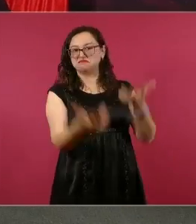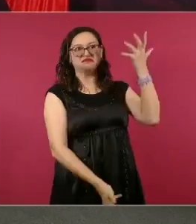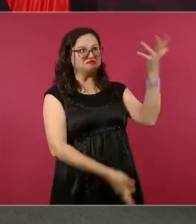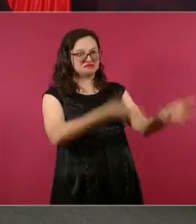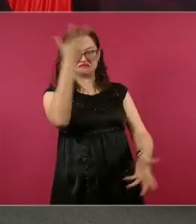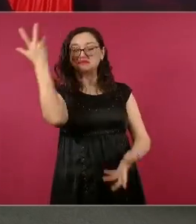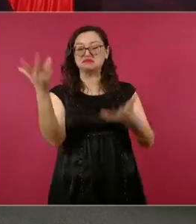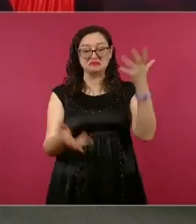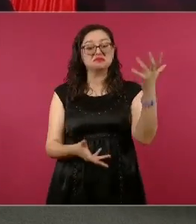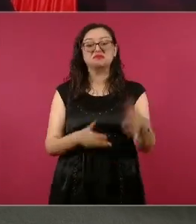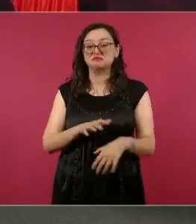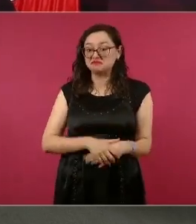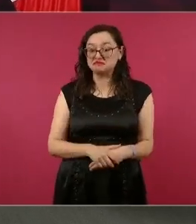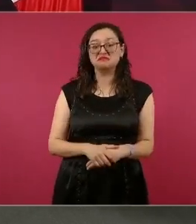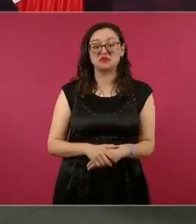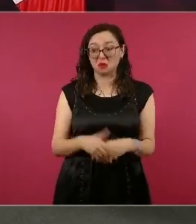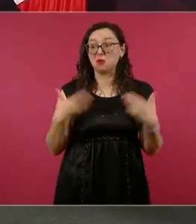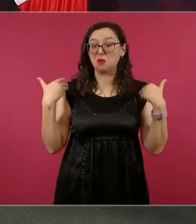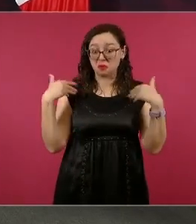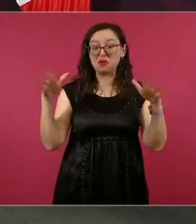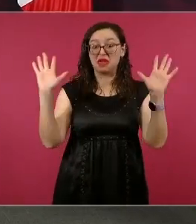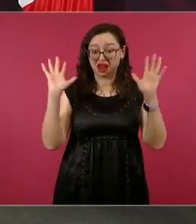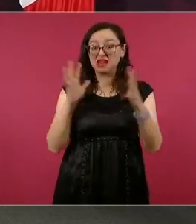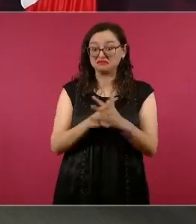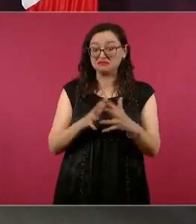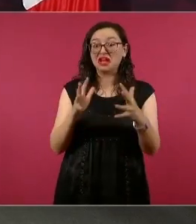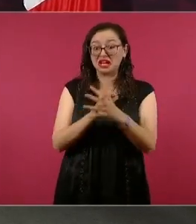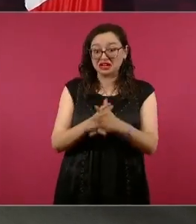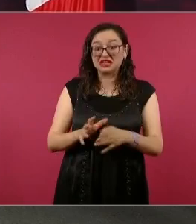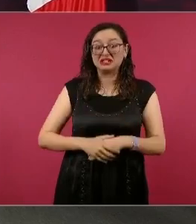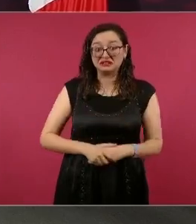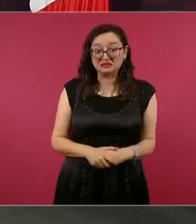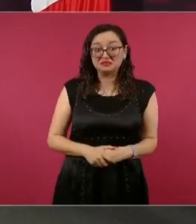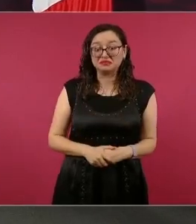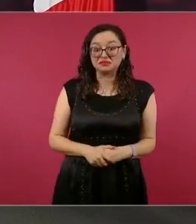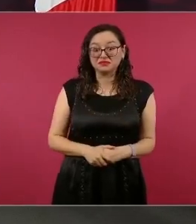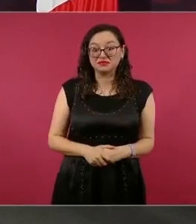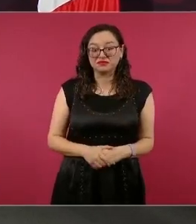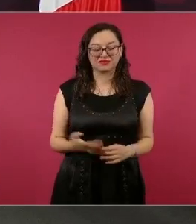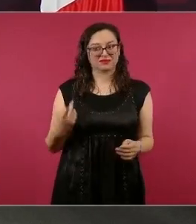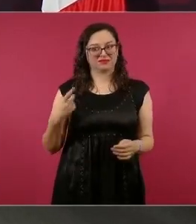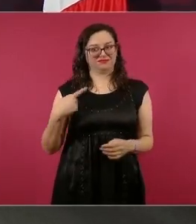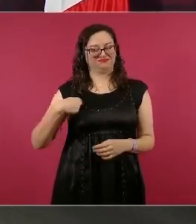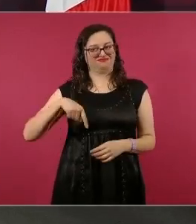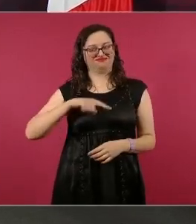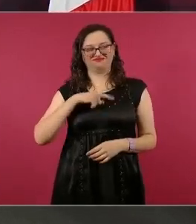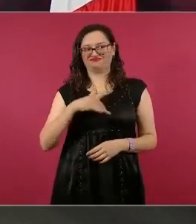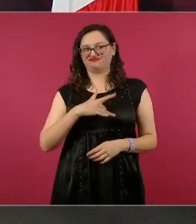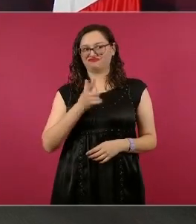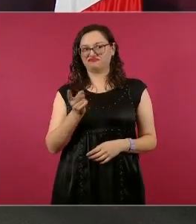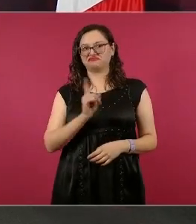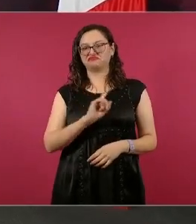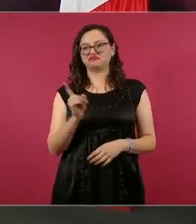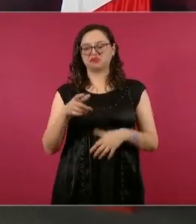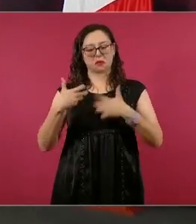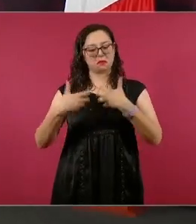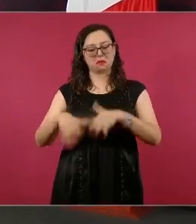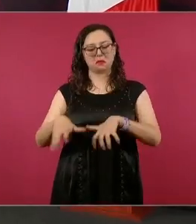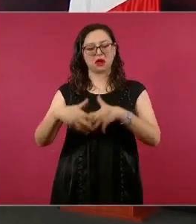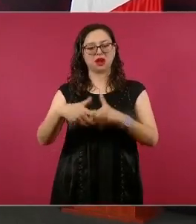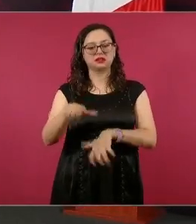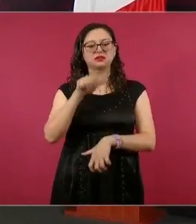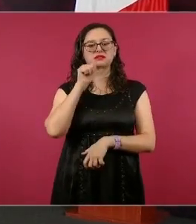quemaban. Pero eso se sabe cuando ya lleva uno tiempo en la lucha